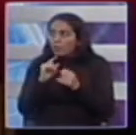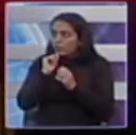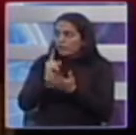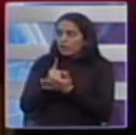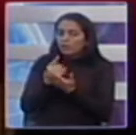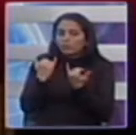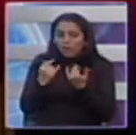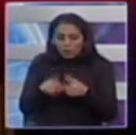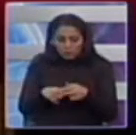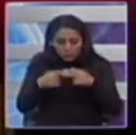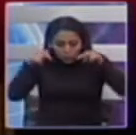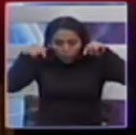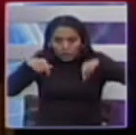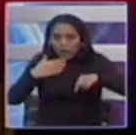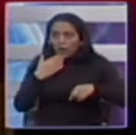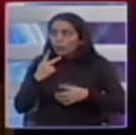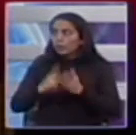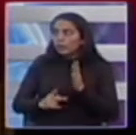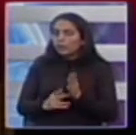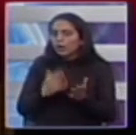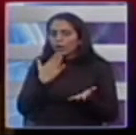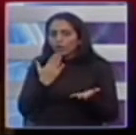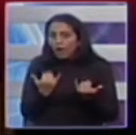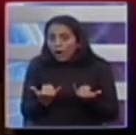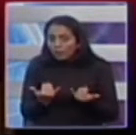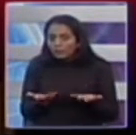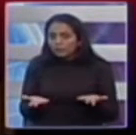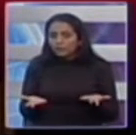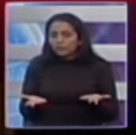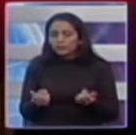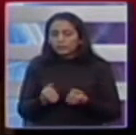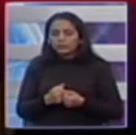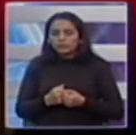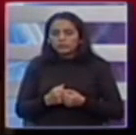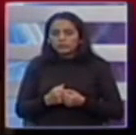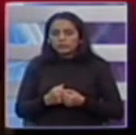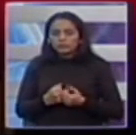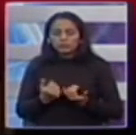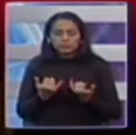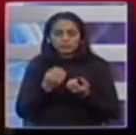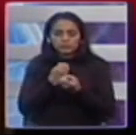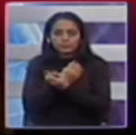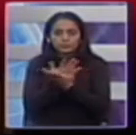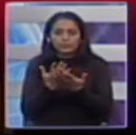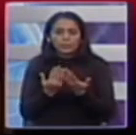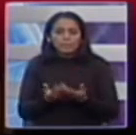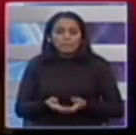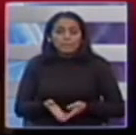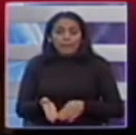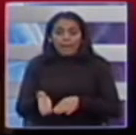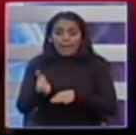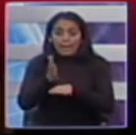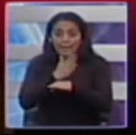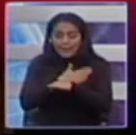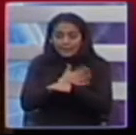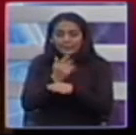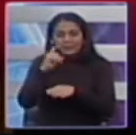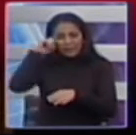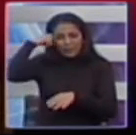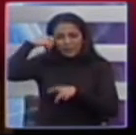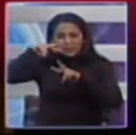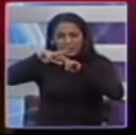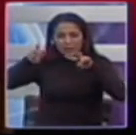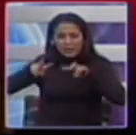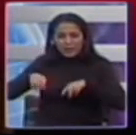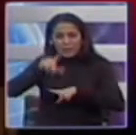gobierno y qué es lo que ha hecho la Asamblea? Bueno, primero, decirles que los temas de paraísos fiscales que dieron lugar a descubrir toda la